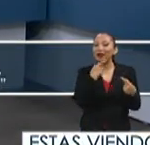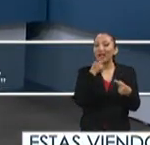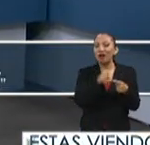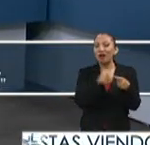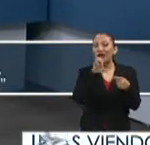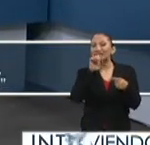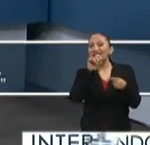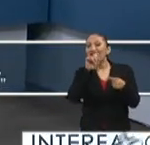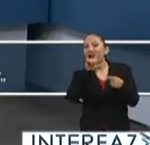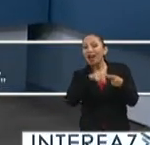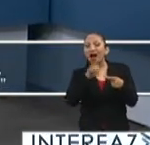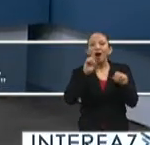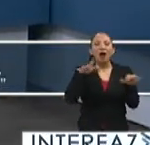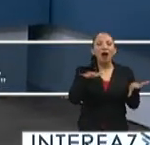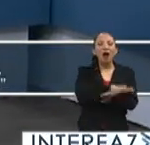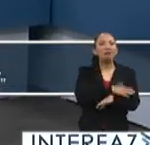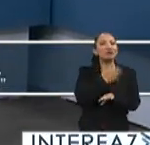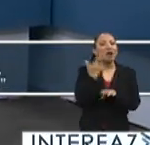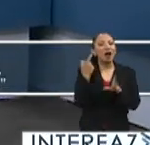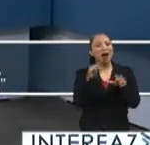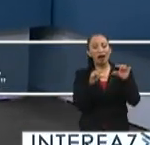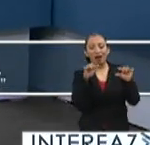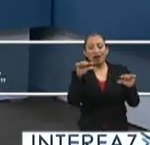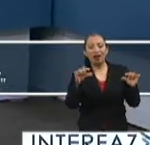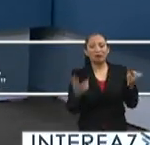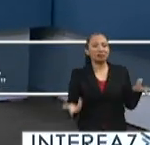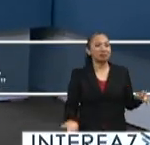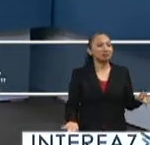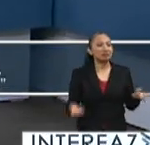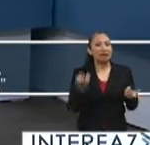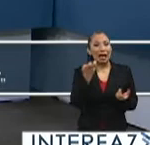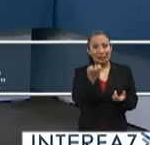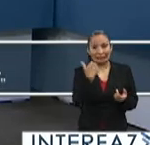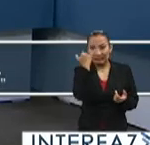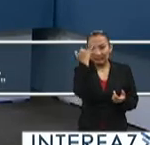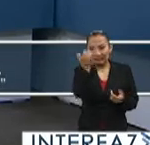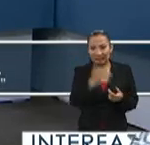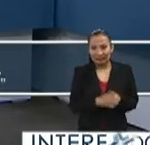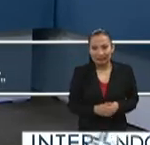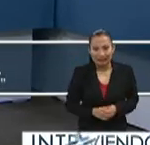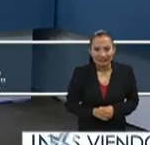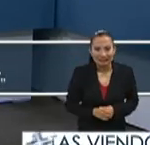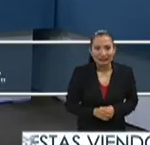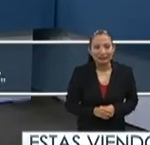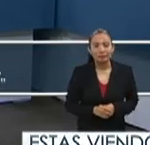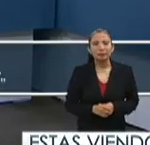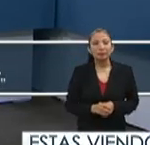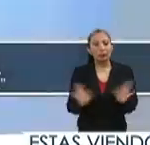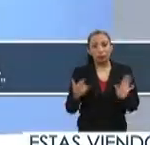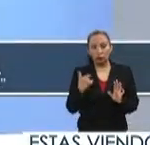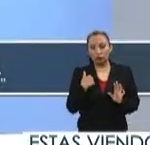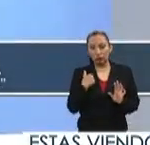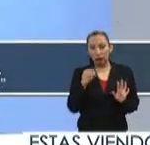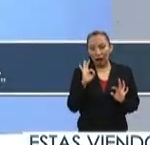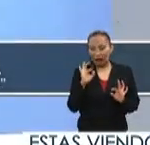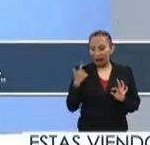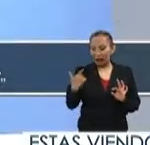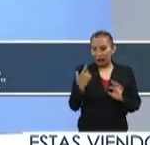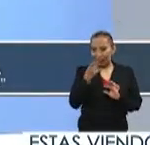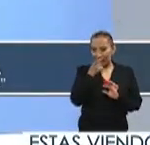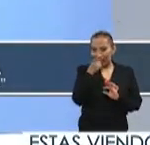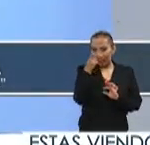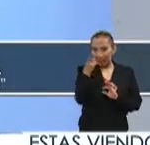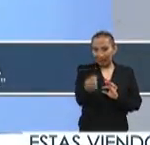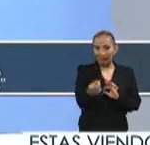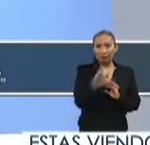dado la escala o porque me han cambiado la escala en la gráfica. Esa es la idea, ¿no? Y bueno, yo con esto que acaba de mencionar